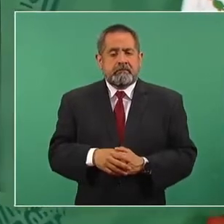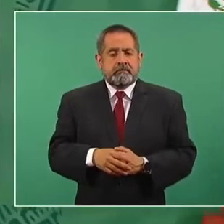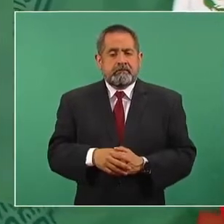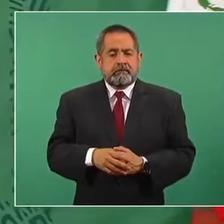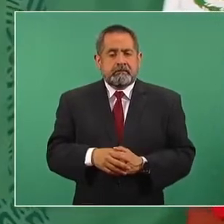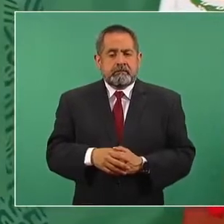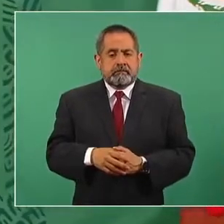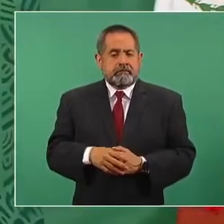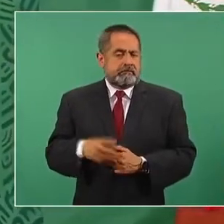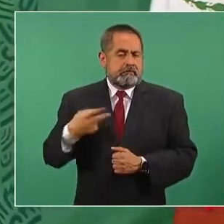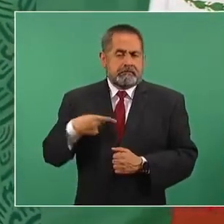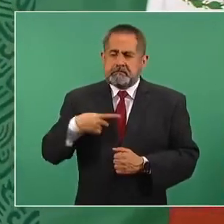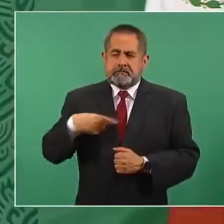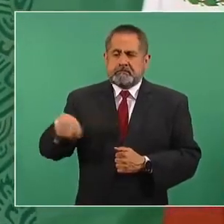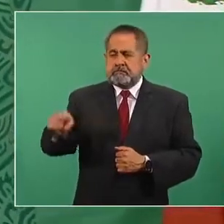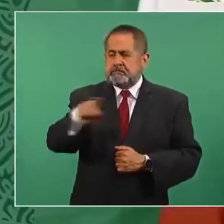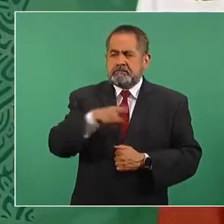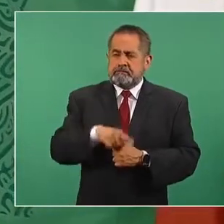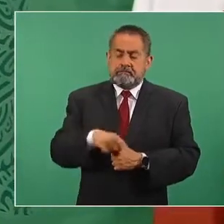normal